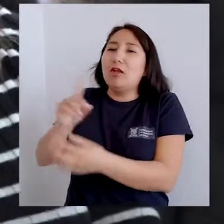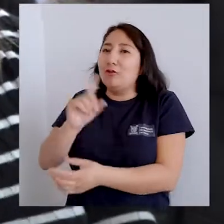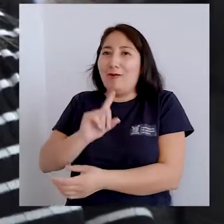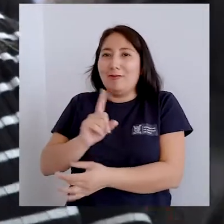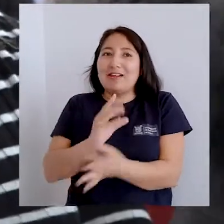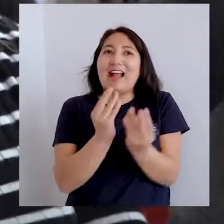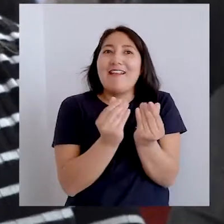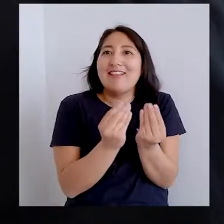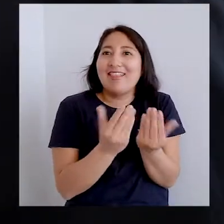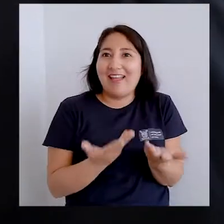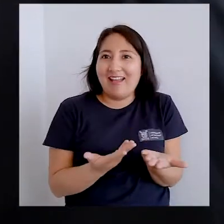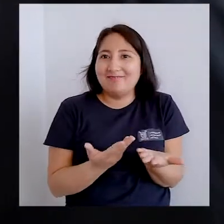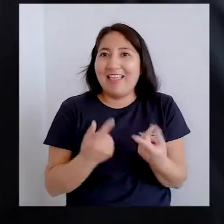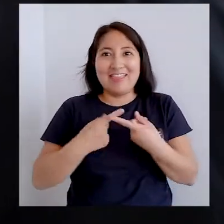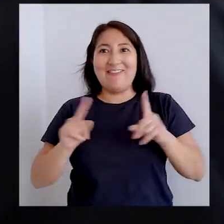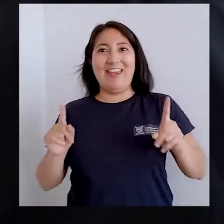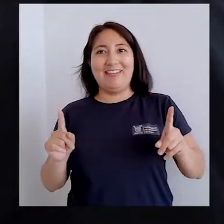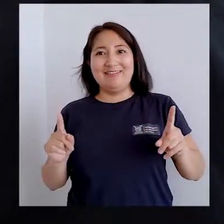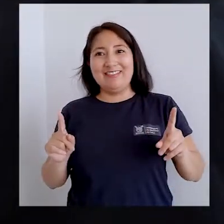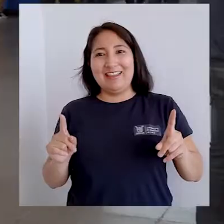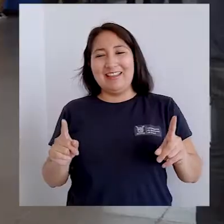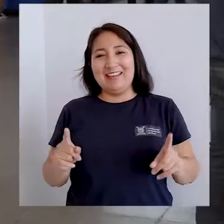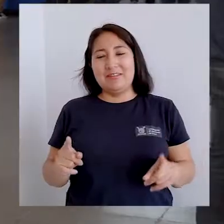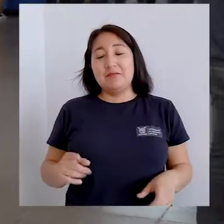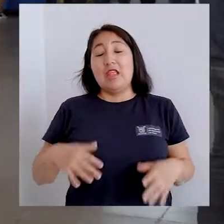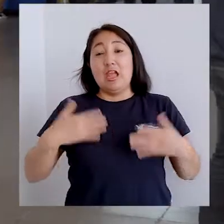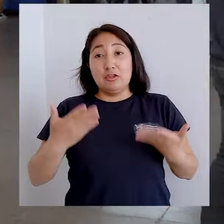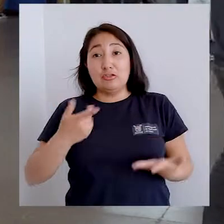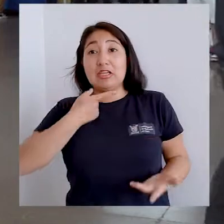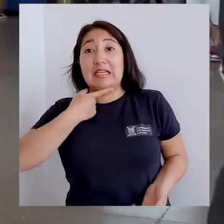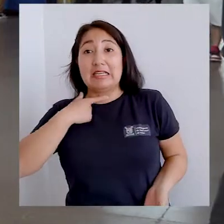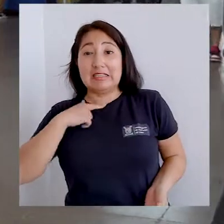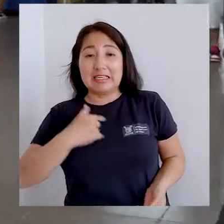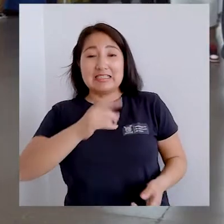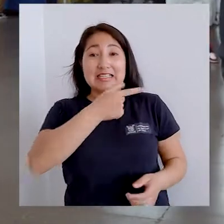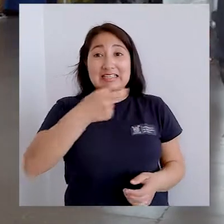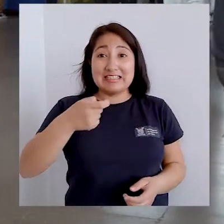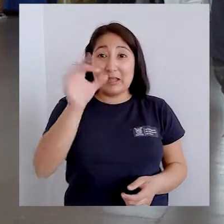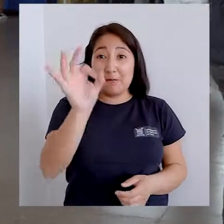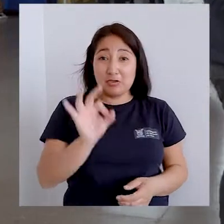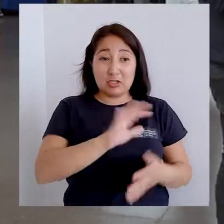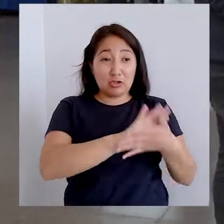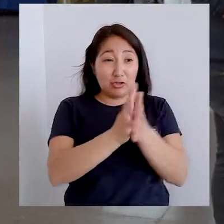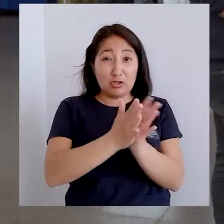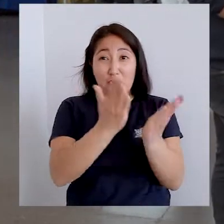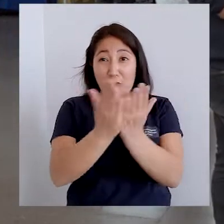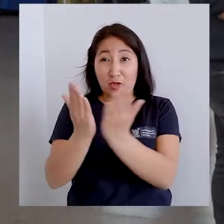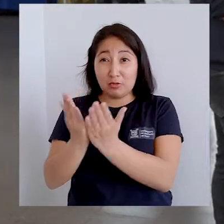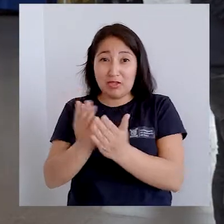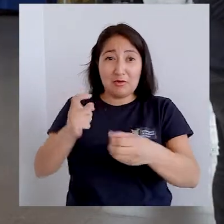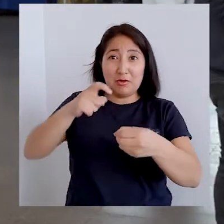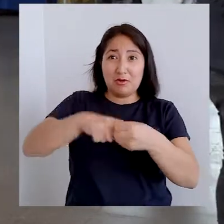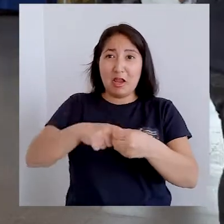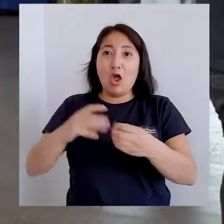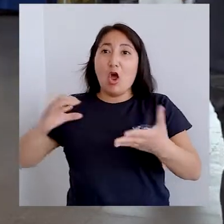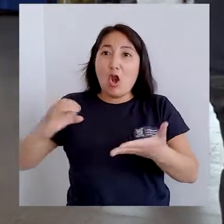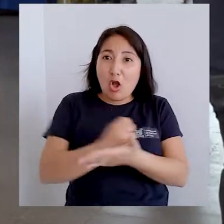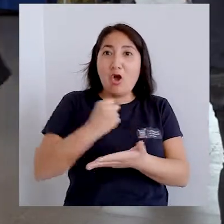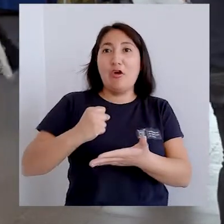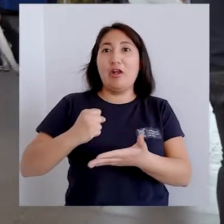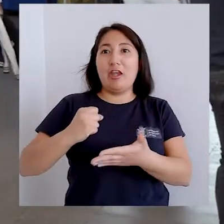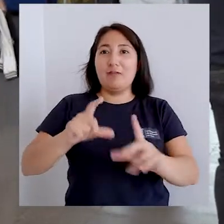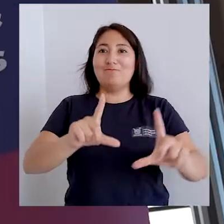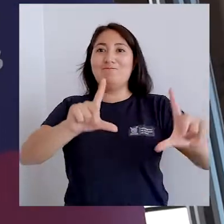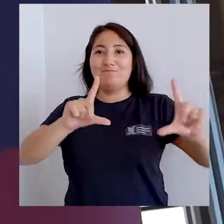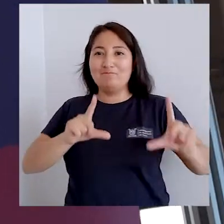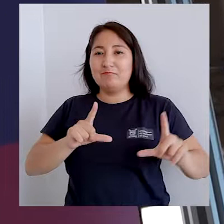nosotros no es un problema matricular menos estudiantes, pero sí lo que nos interesa es que el 100% de los estudiantes que se matriculen lleguen hasta el